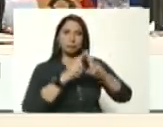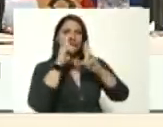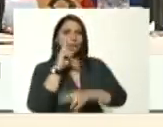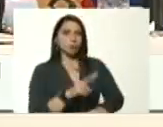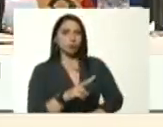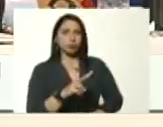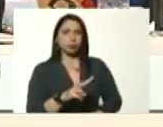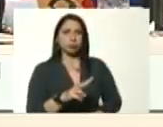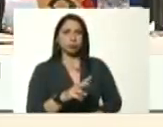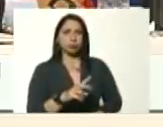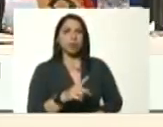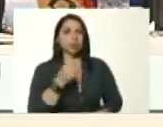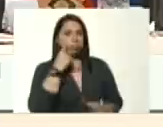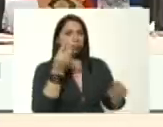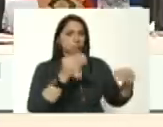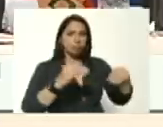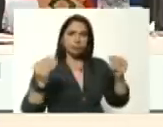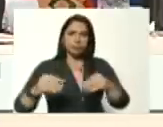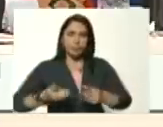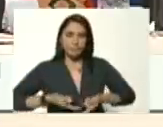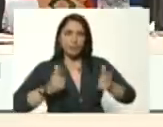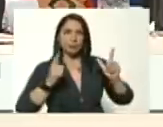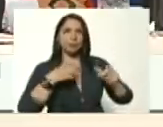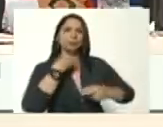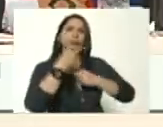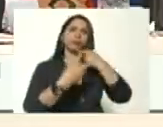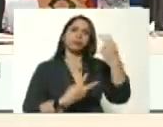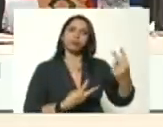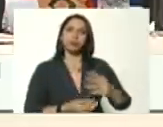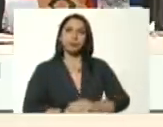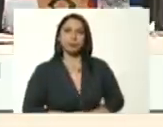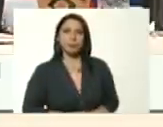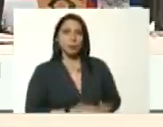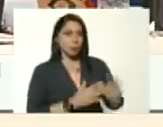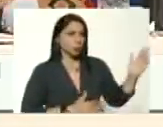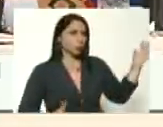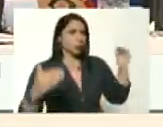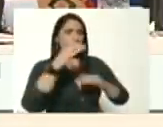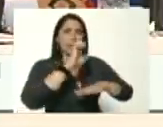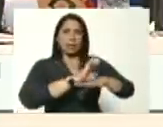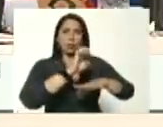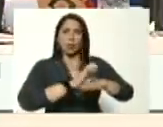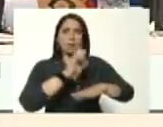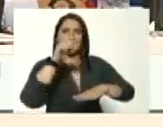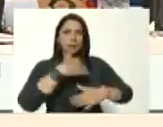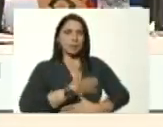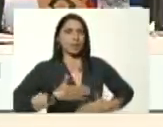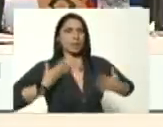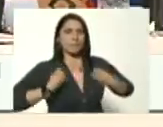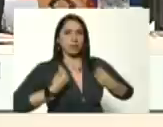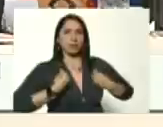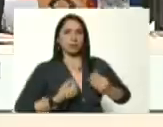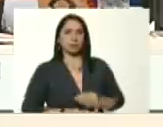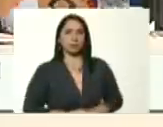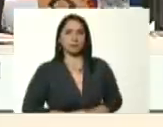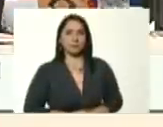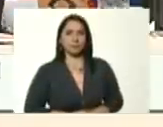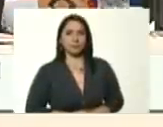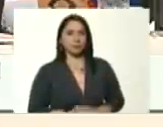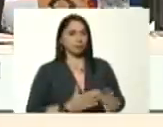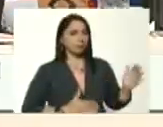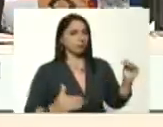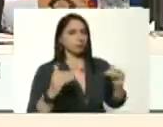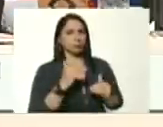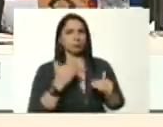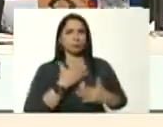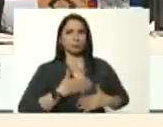para llegar a acuerdos que nos permitan elevar la economía elevar la calidad de vida elevar las condiciones